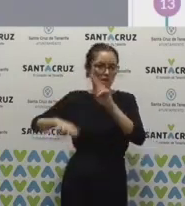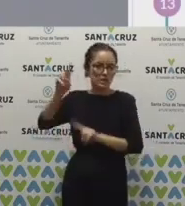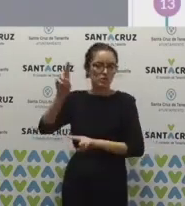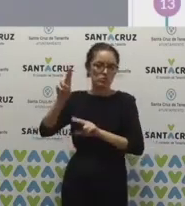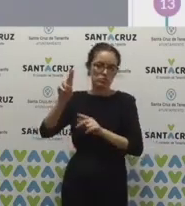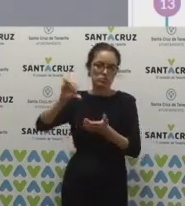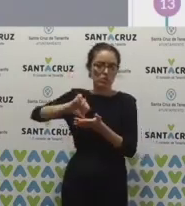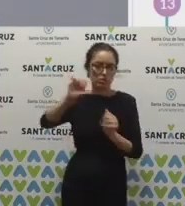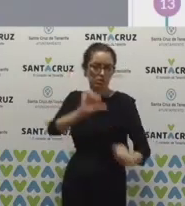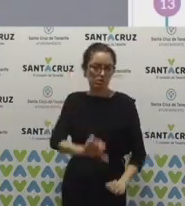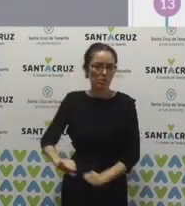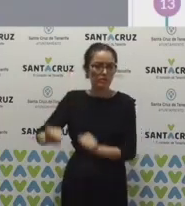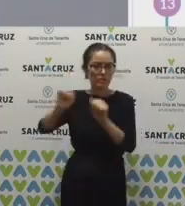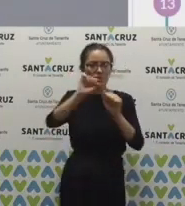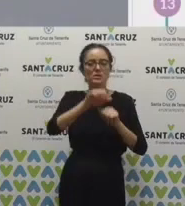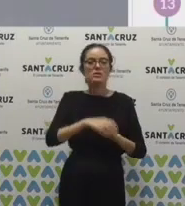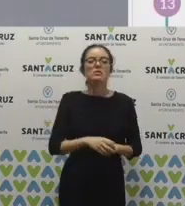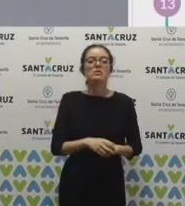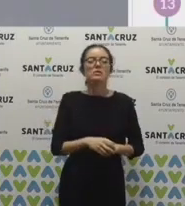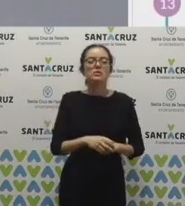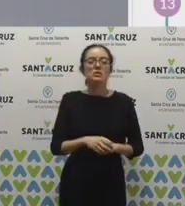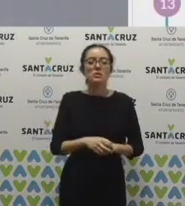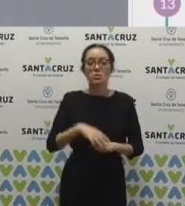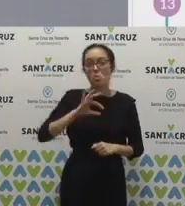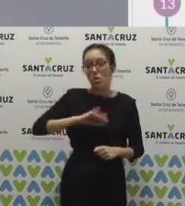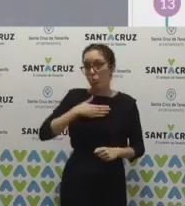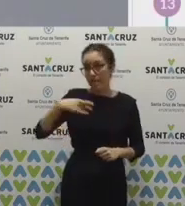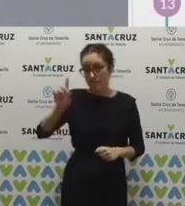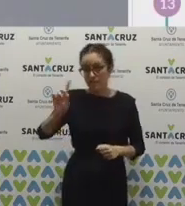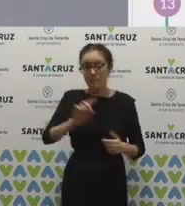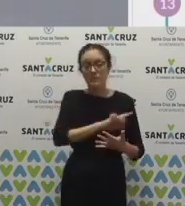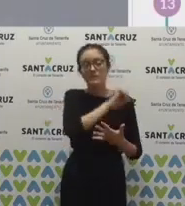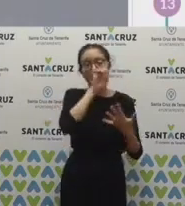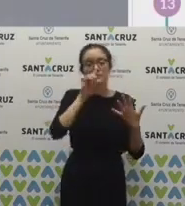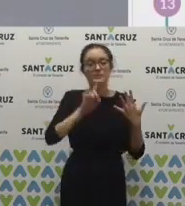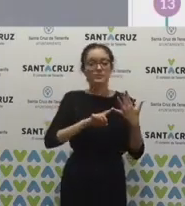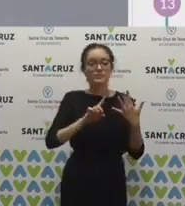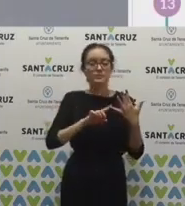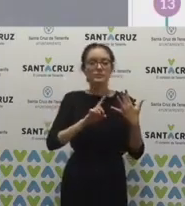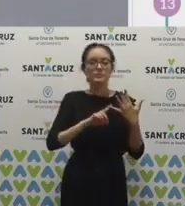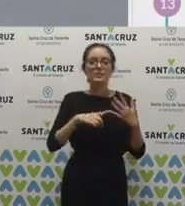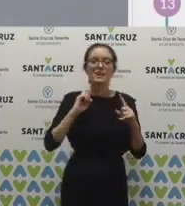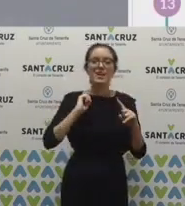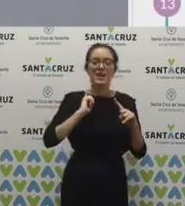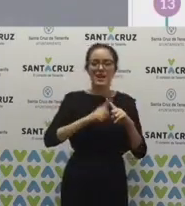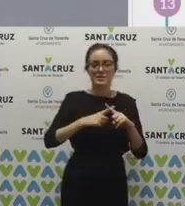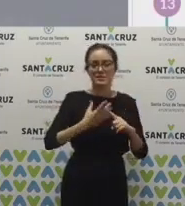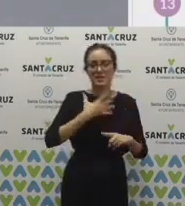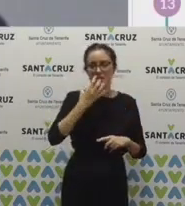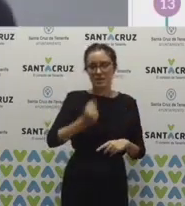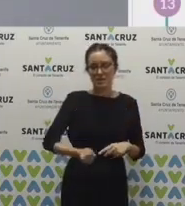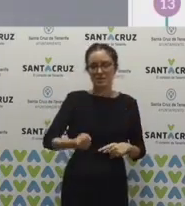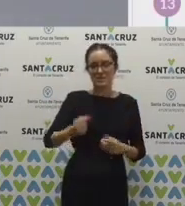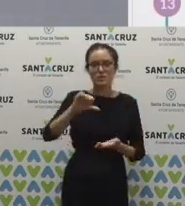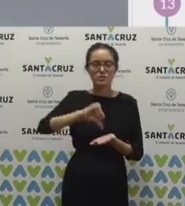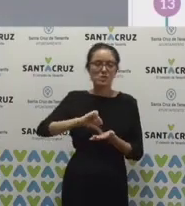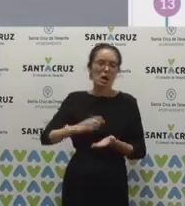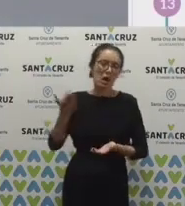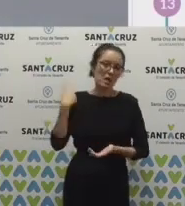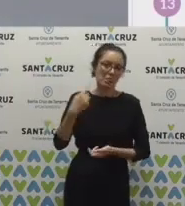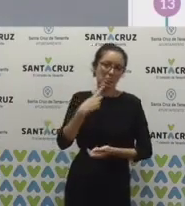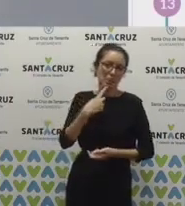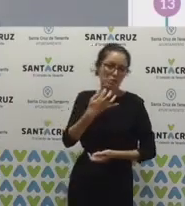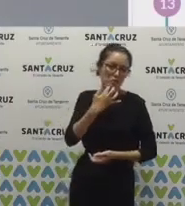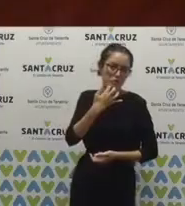usted debe ser señor trujillo que tampoco quiere contar con ellos tampoco los ex alcaldes de la ciudad ha hecho una broma que me parece muy bien